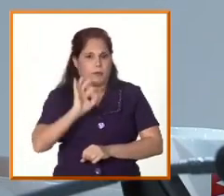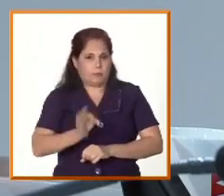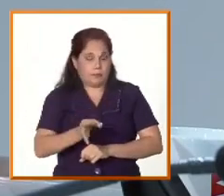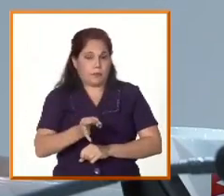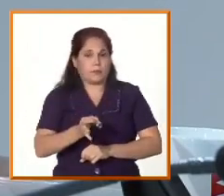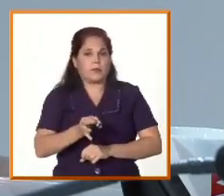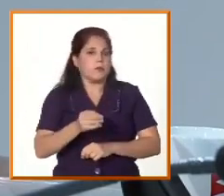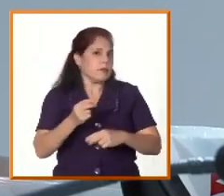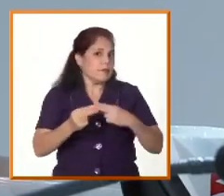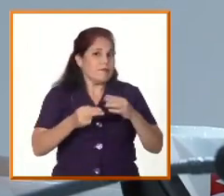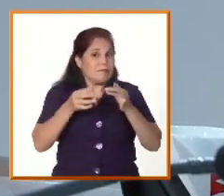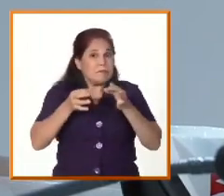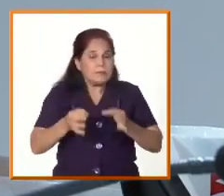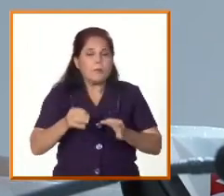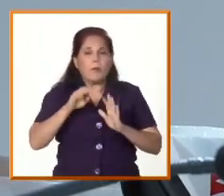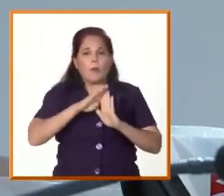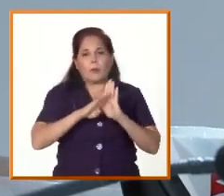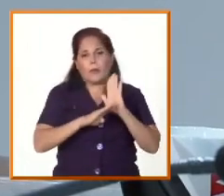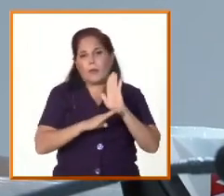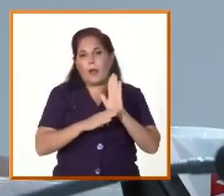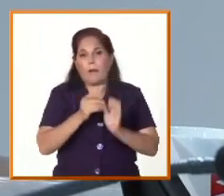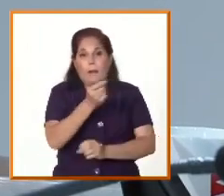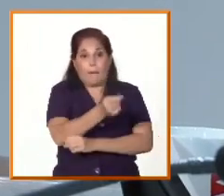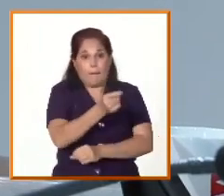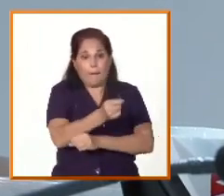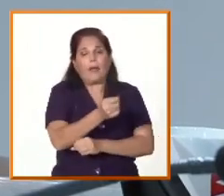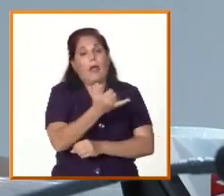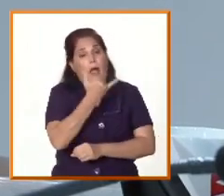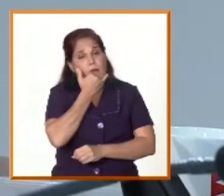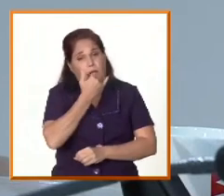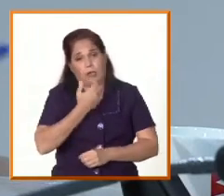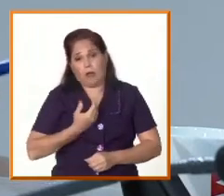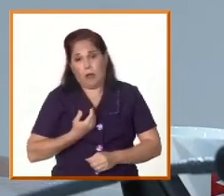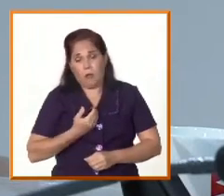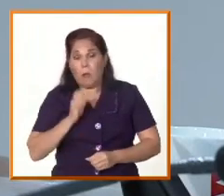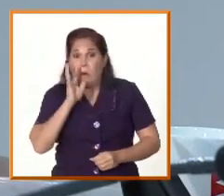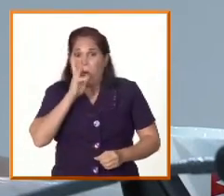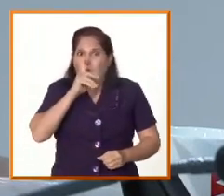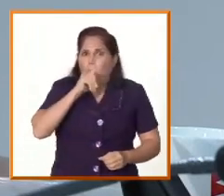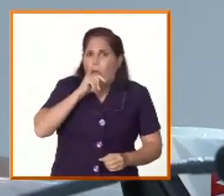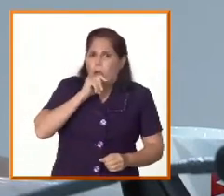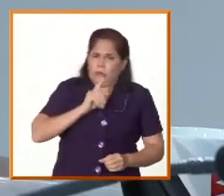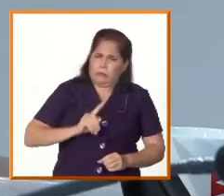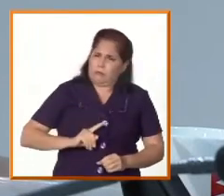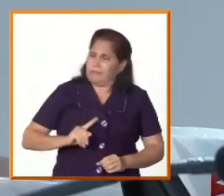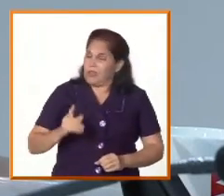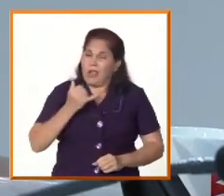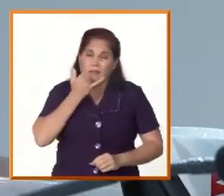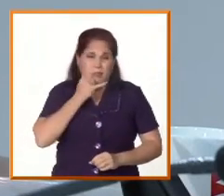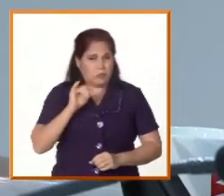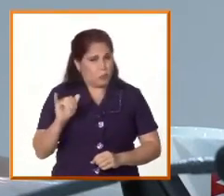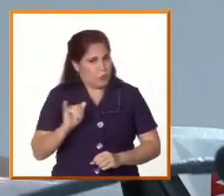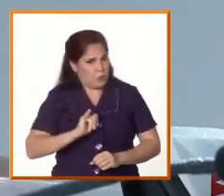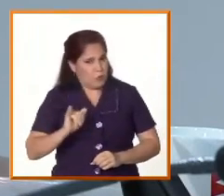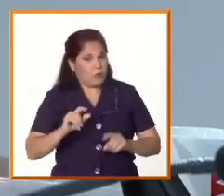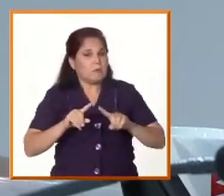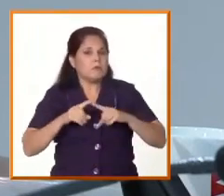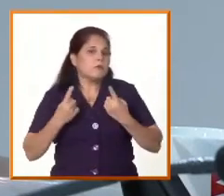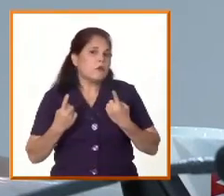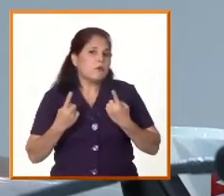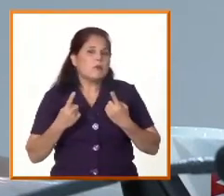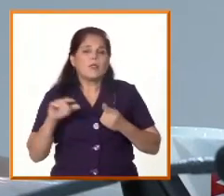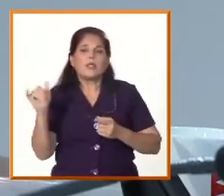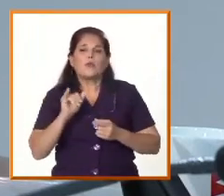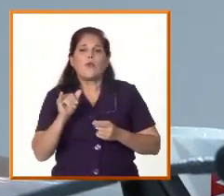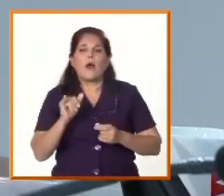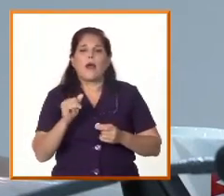el desarrollo precisamente de este programa también se ha visto afectado No todo es color de rosa hemos tenido afectaciones fuertes en